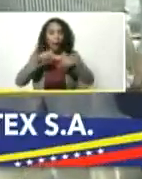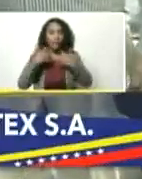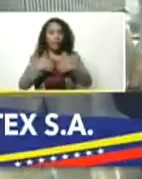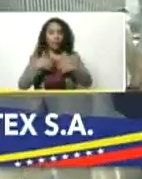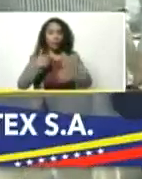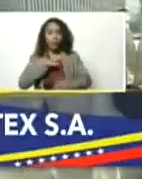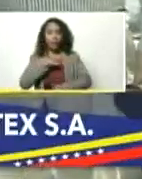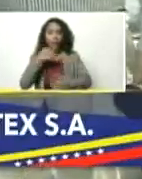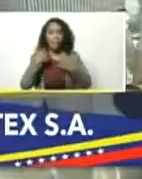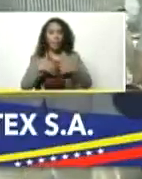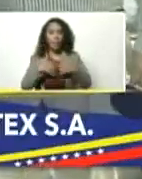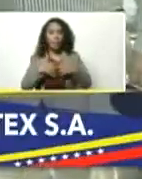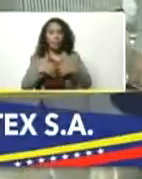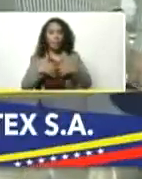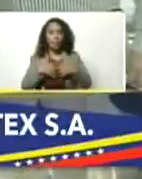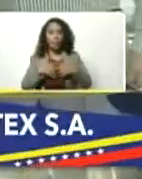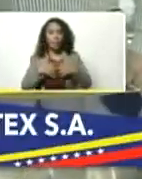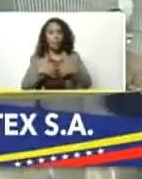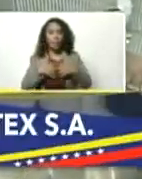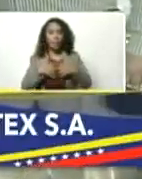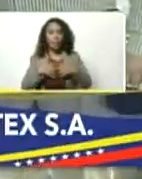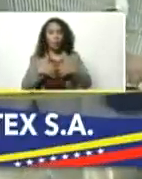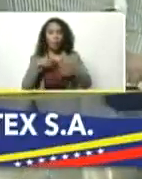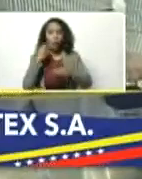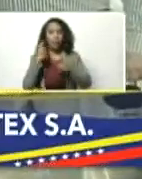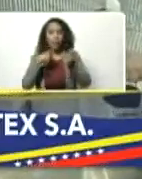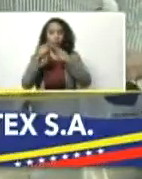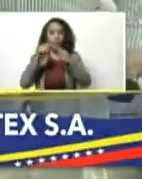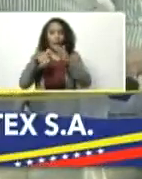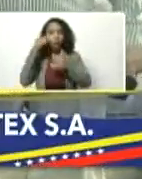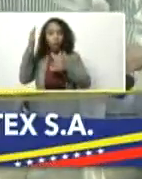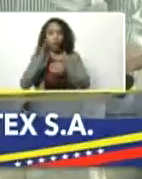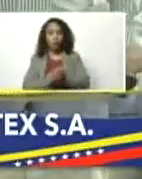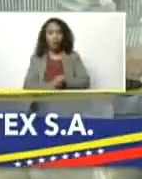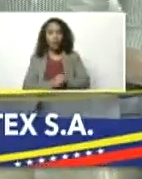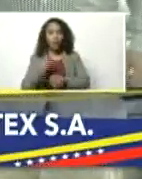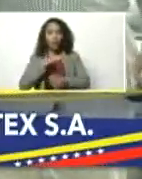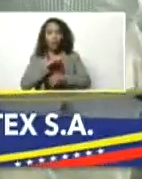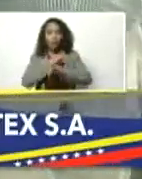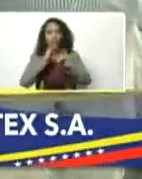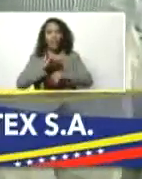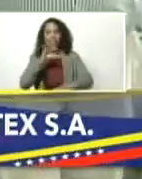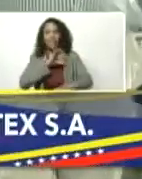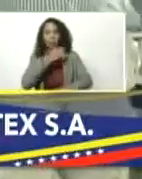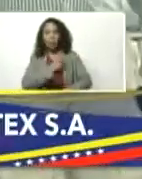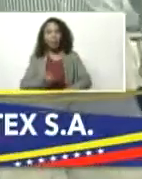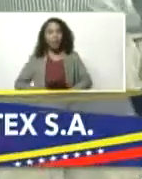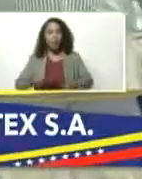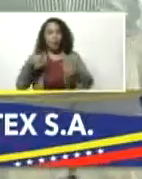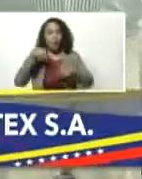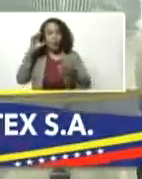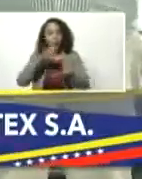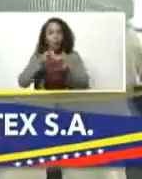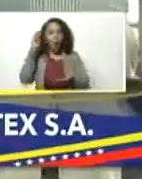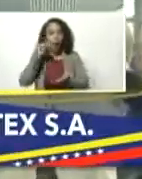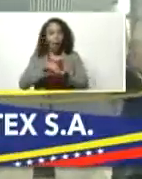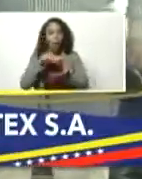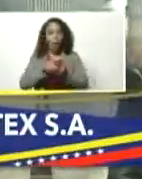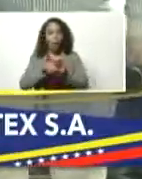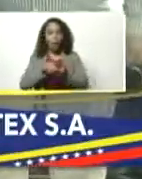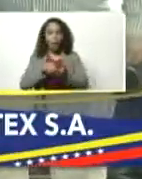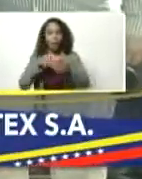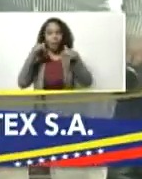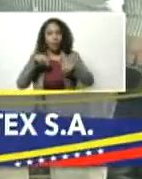empresa es lo que es exportado. Estamos felices, señor presidente. Desde aquí el Estado de Aragua tenga de